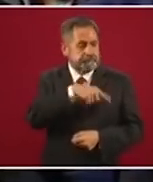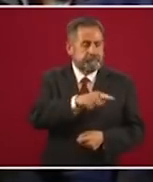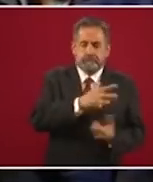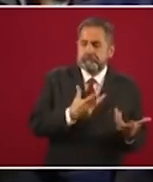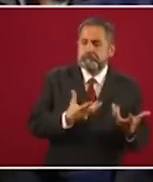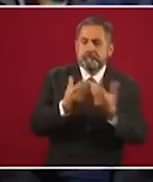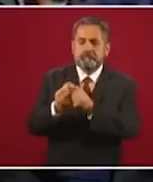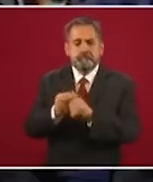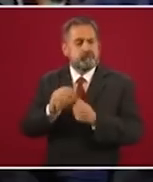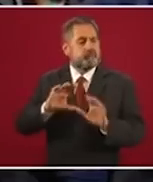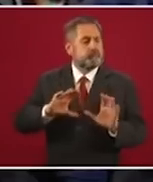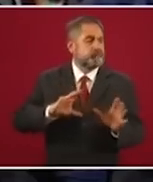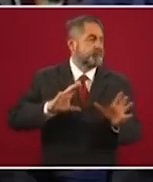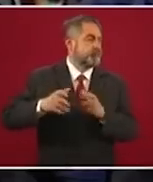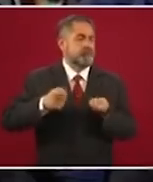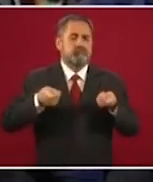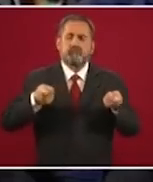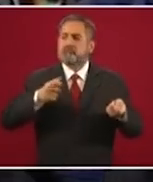sistema centralizado